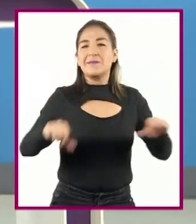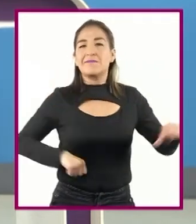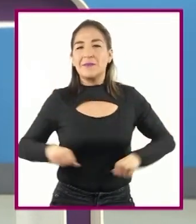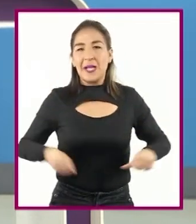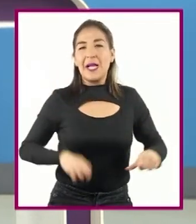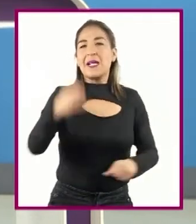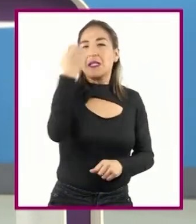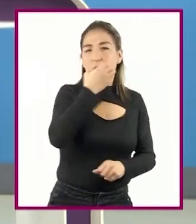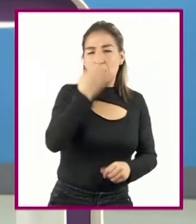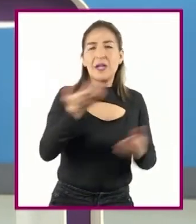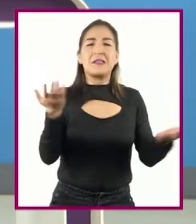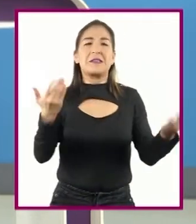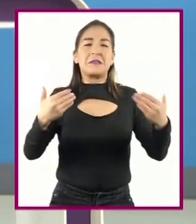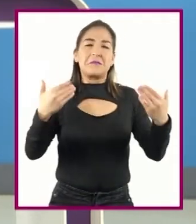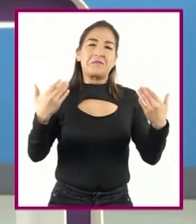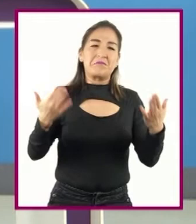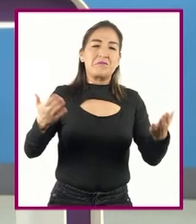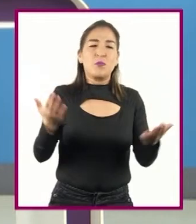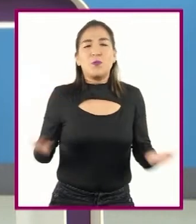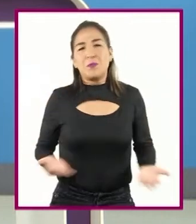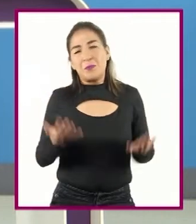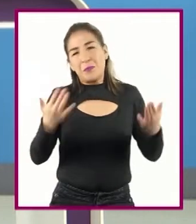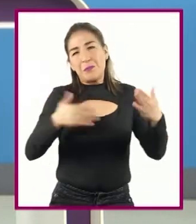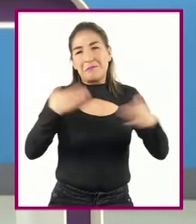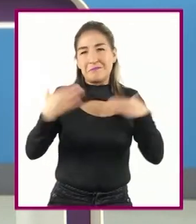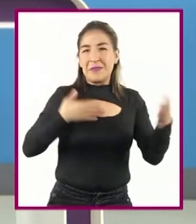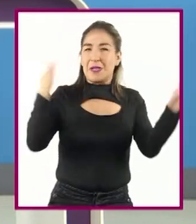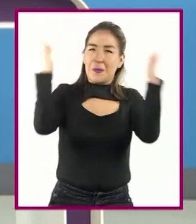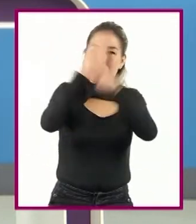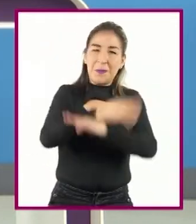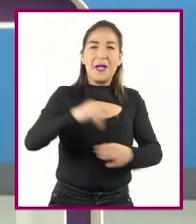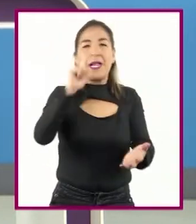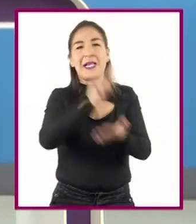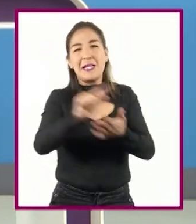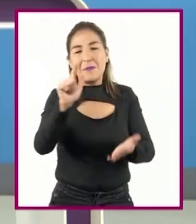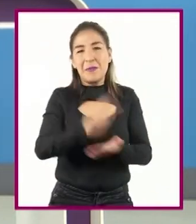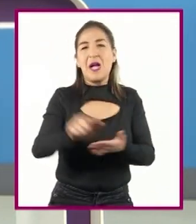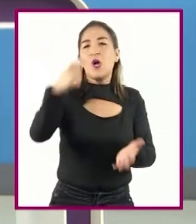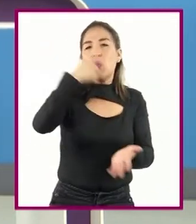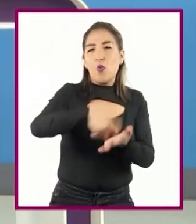escolares, lúdicas, de limpieza, de compras, de alimentación y recreación.